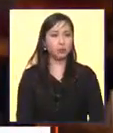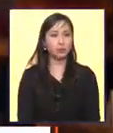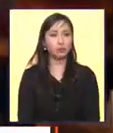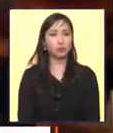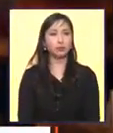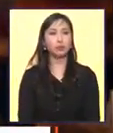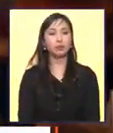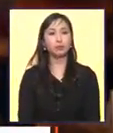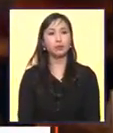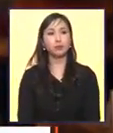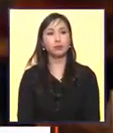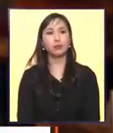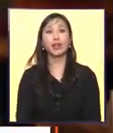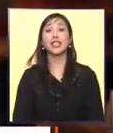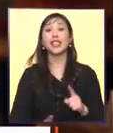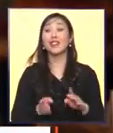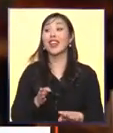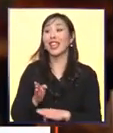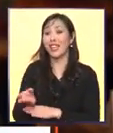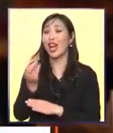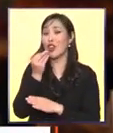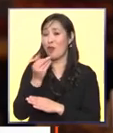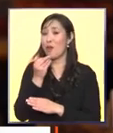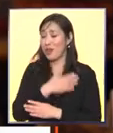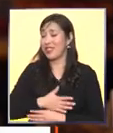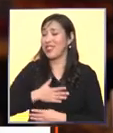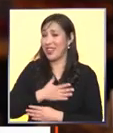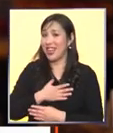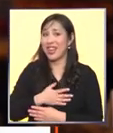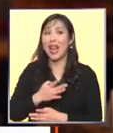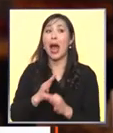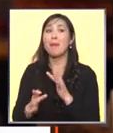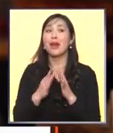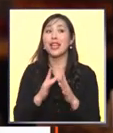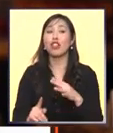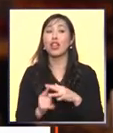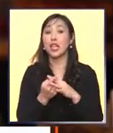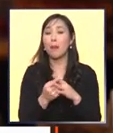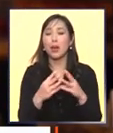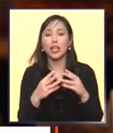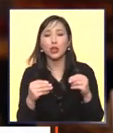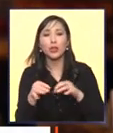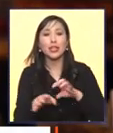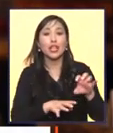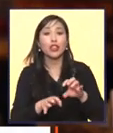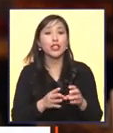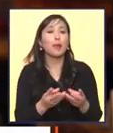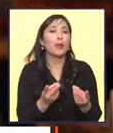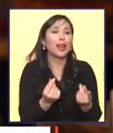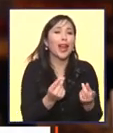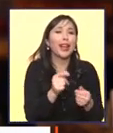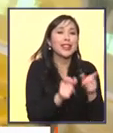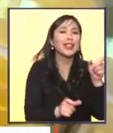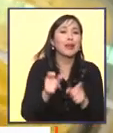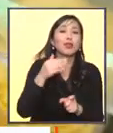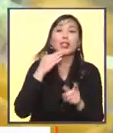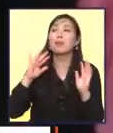Hay que ir a comer con ganas a Mercado Origen por la frescura de sus productos, por la calidez de la gente y del